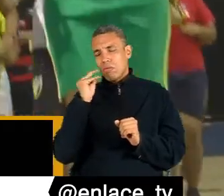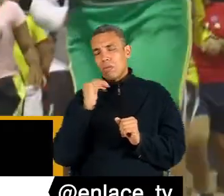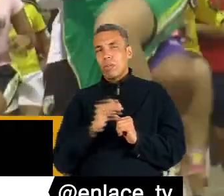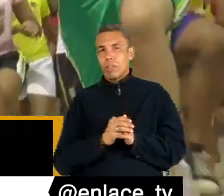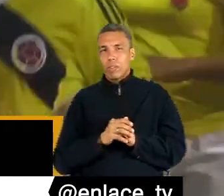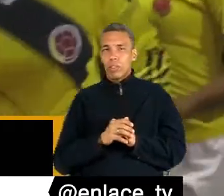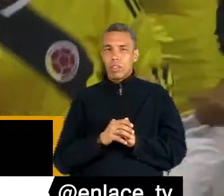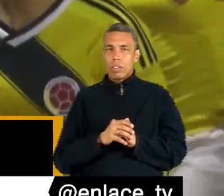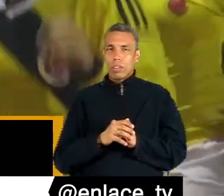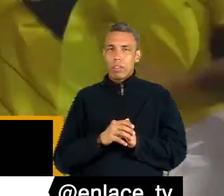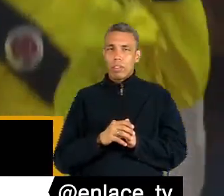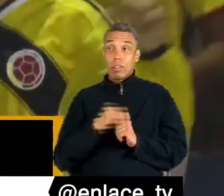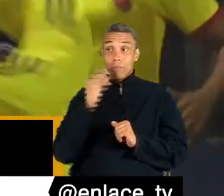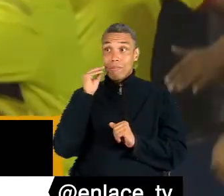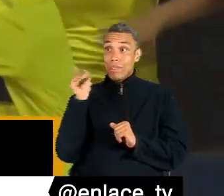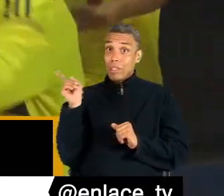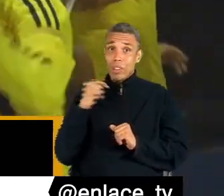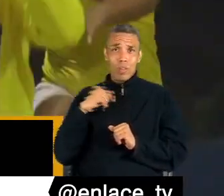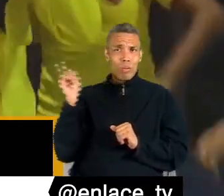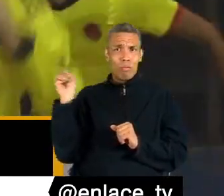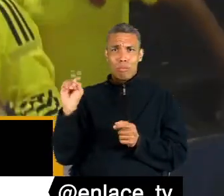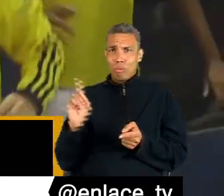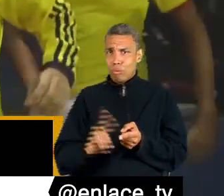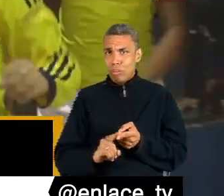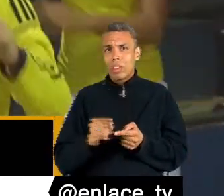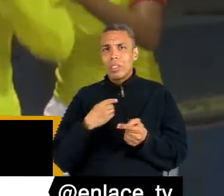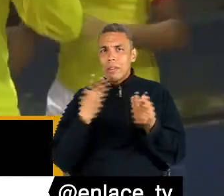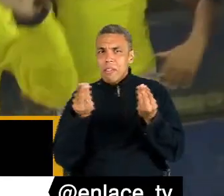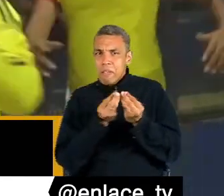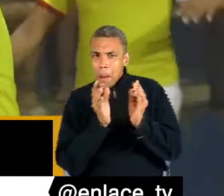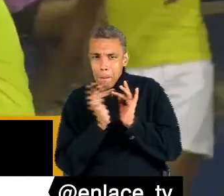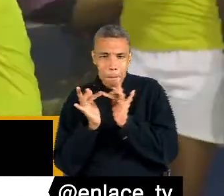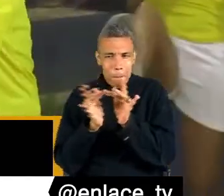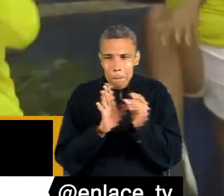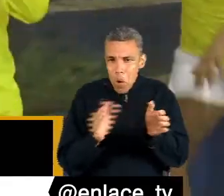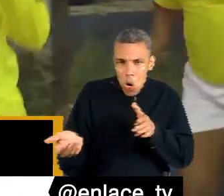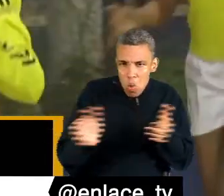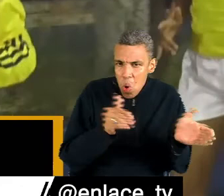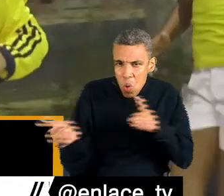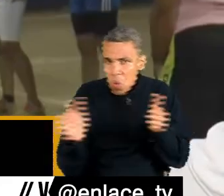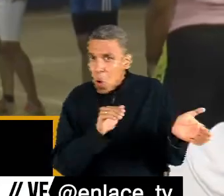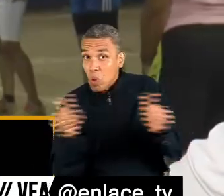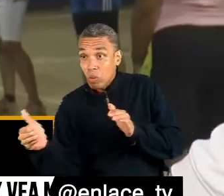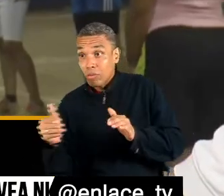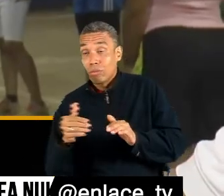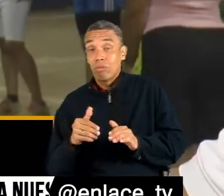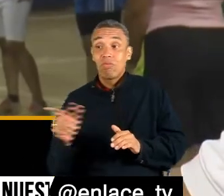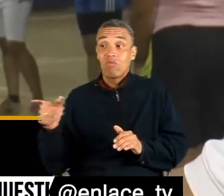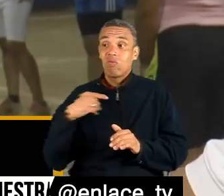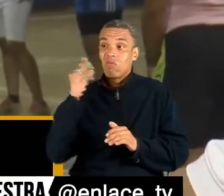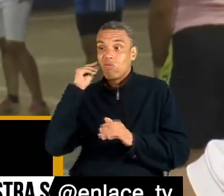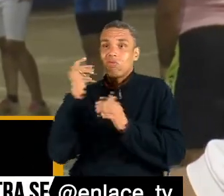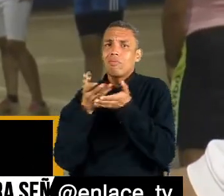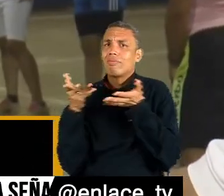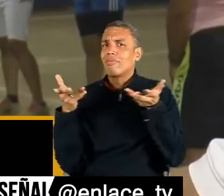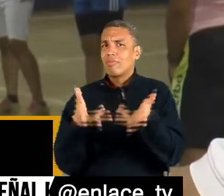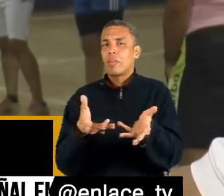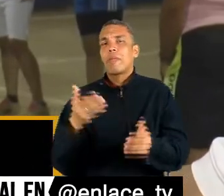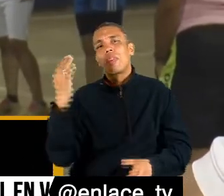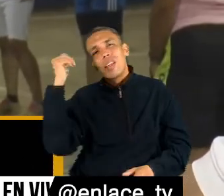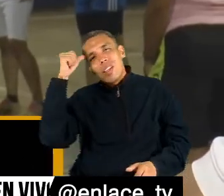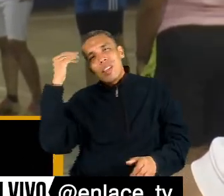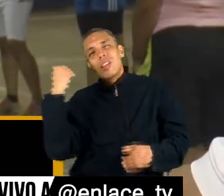soporte fundamental para el sustento del trabajo de conjunto de Barranqueñas FCF. Cuando estuve con Botín de Oro